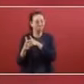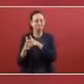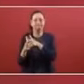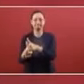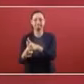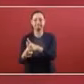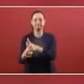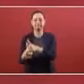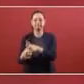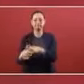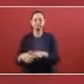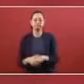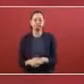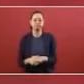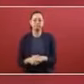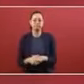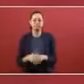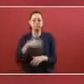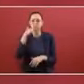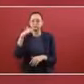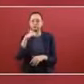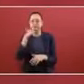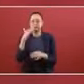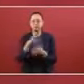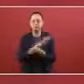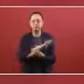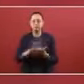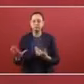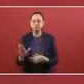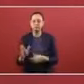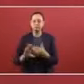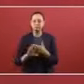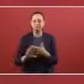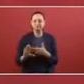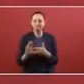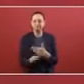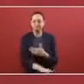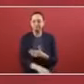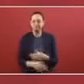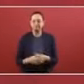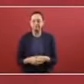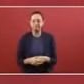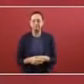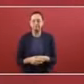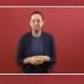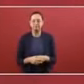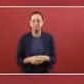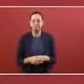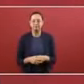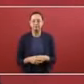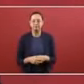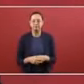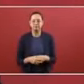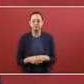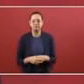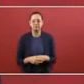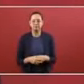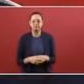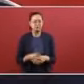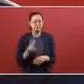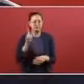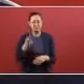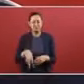el acabar con la corrupción. Me dio mucha tristeza, me dolió